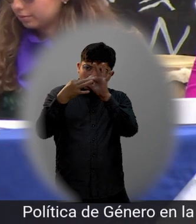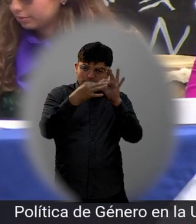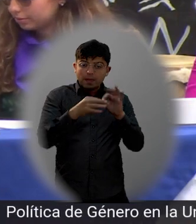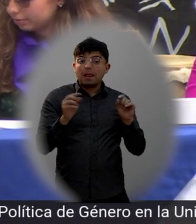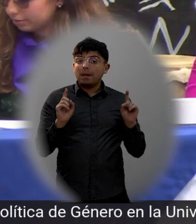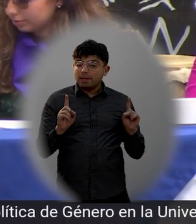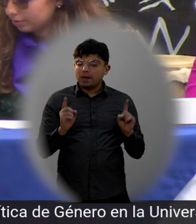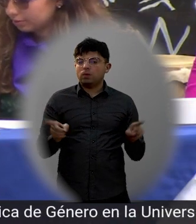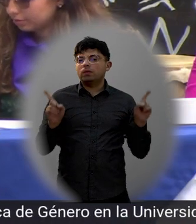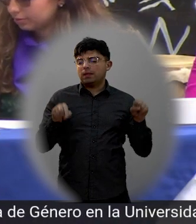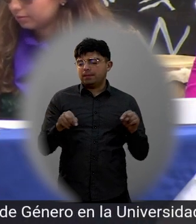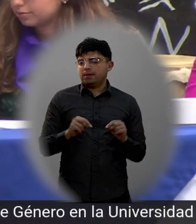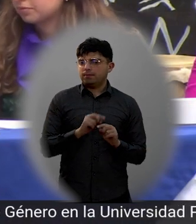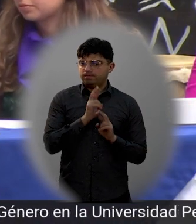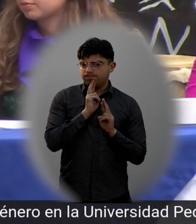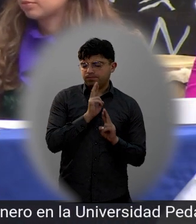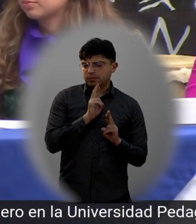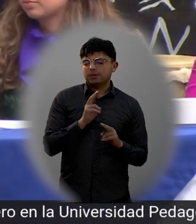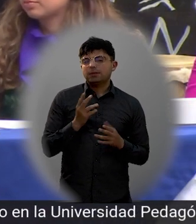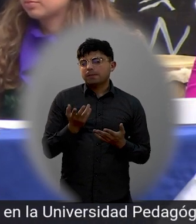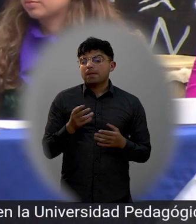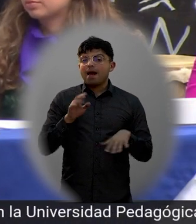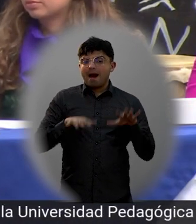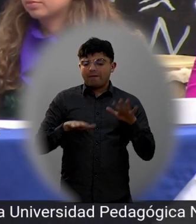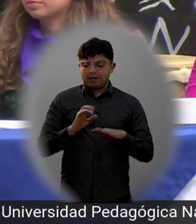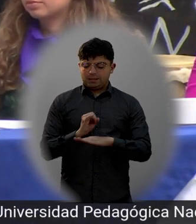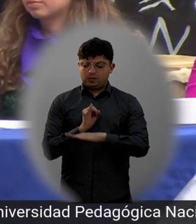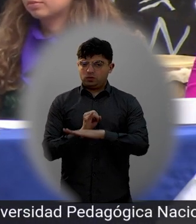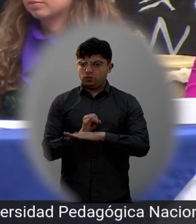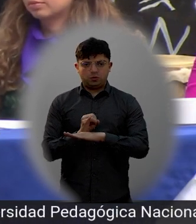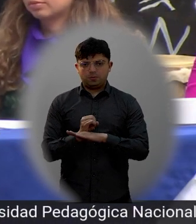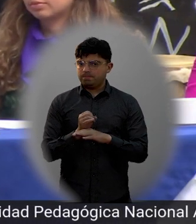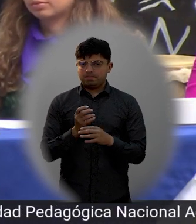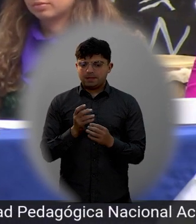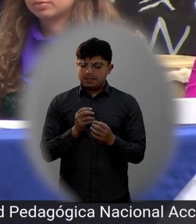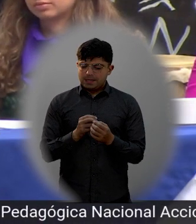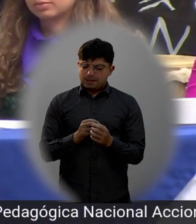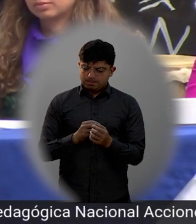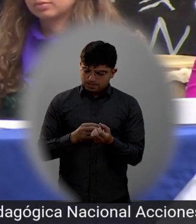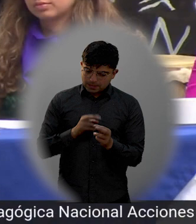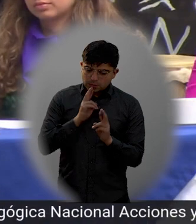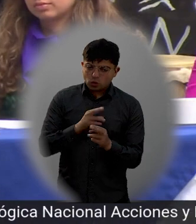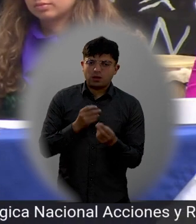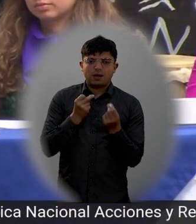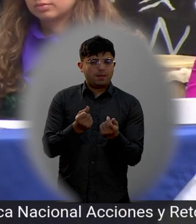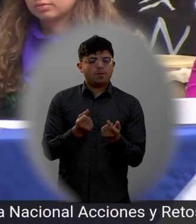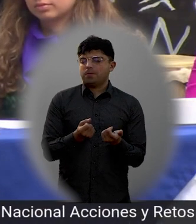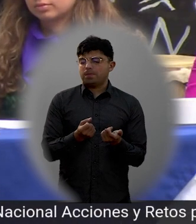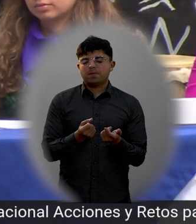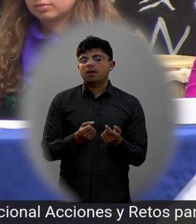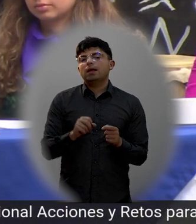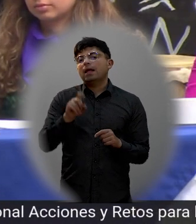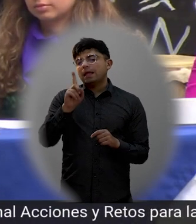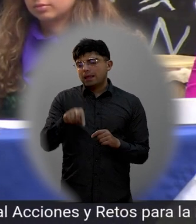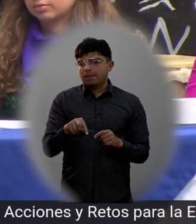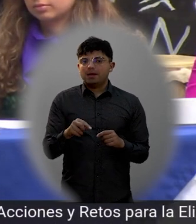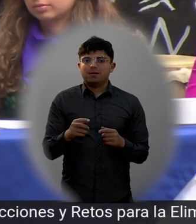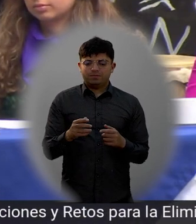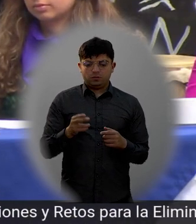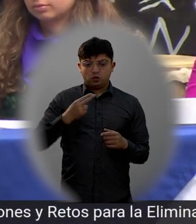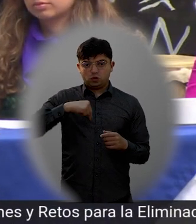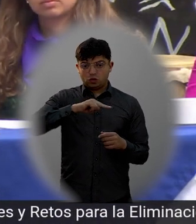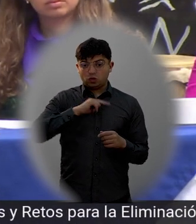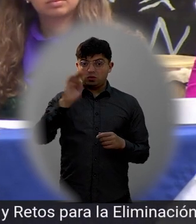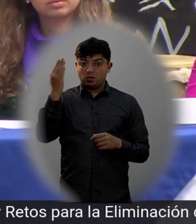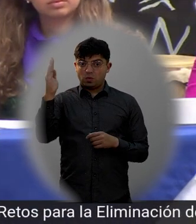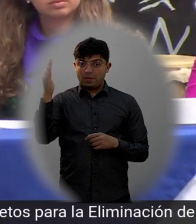también respondiendo como a esto de que a veces la institución no responde de manera rápida, el hecho de tomarnos los